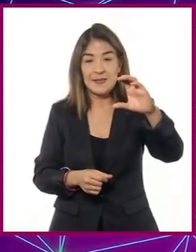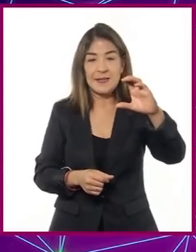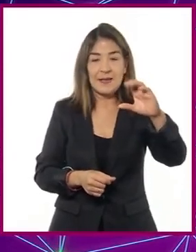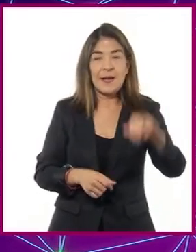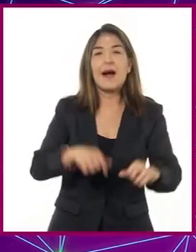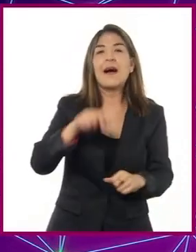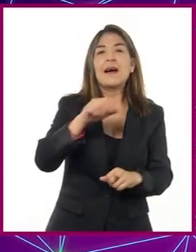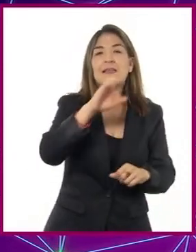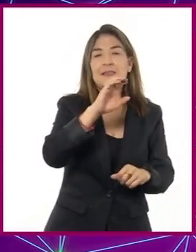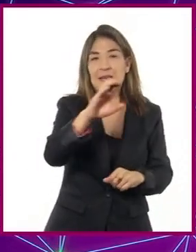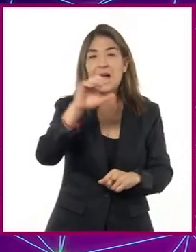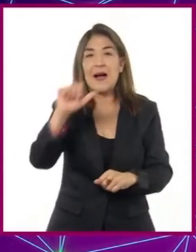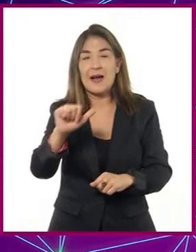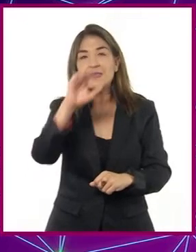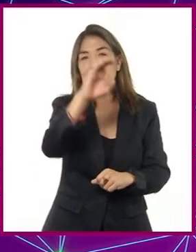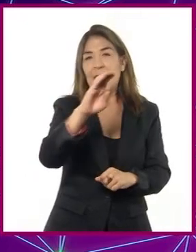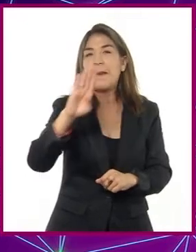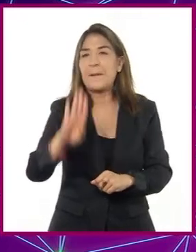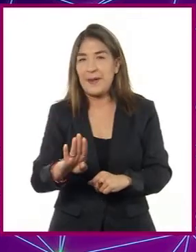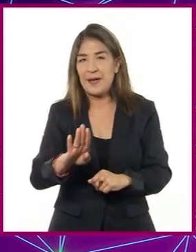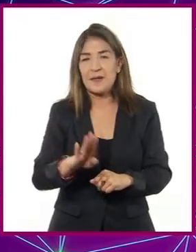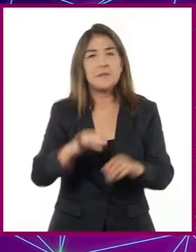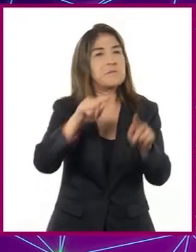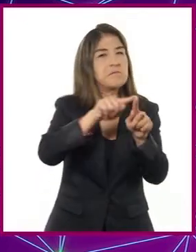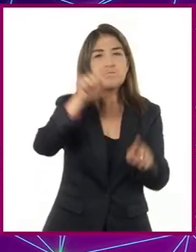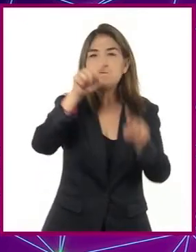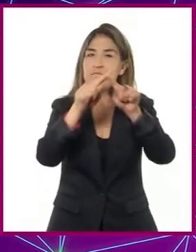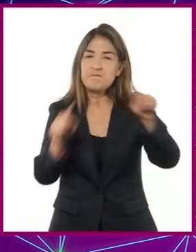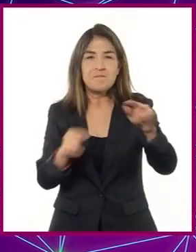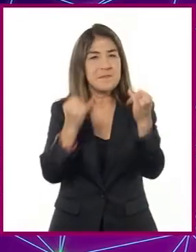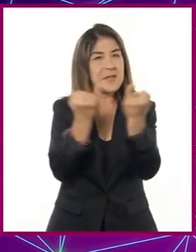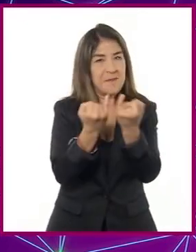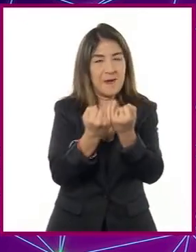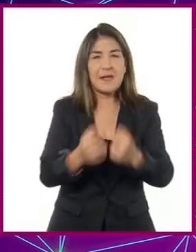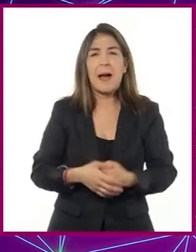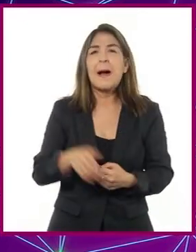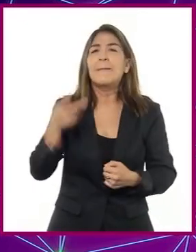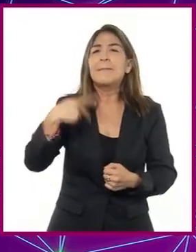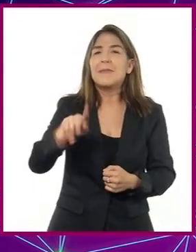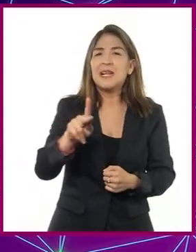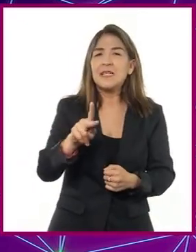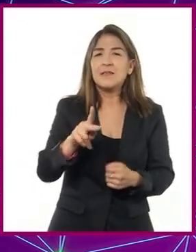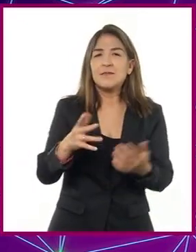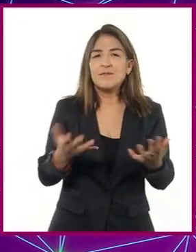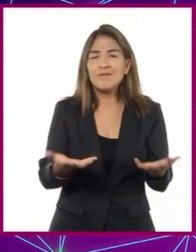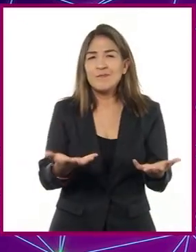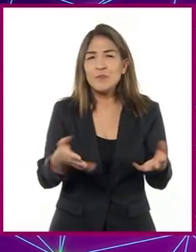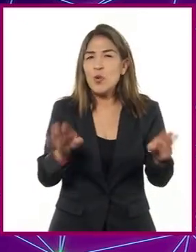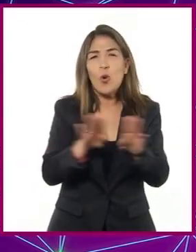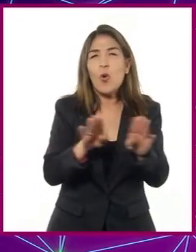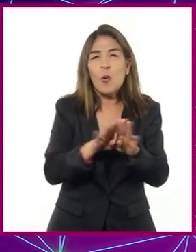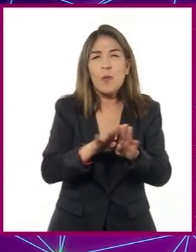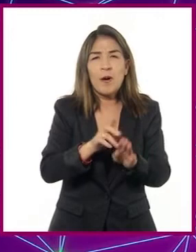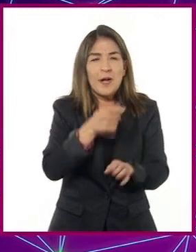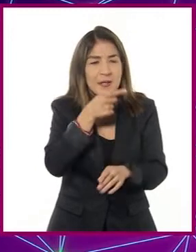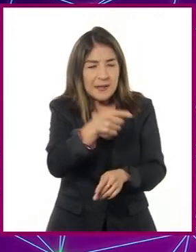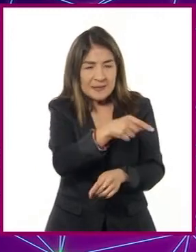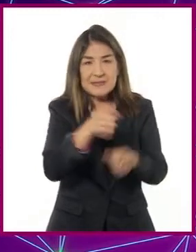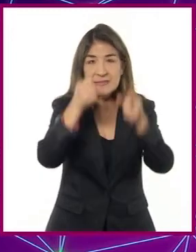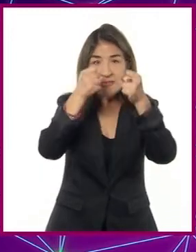y por otro, CB. Pero, ¿cómo podemos estar seguros,